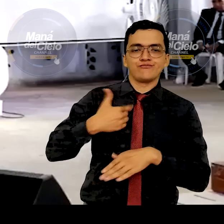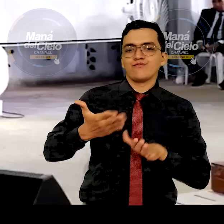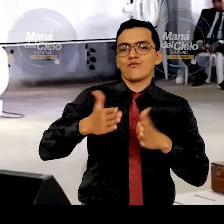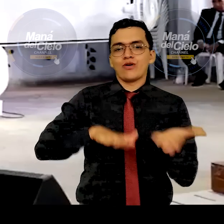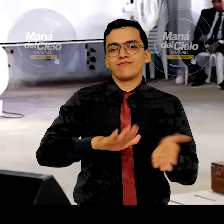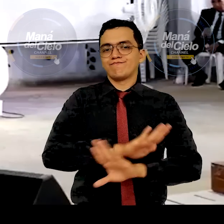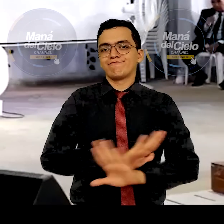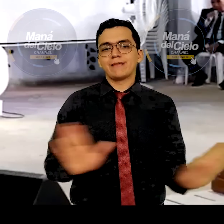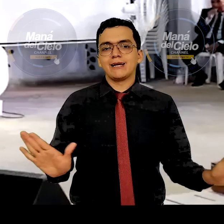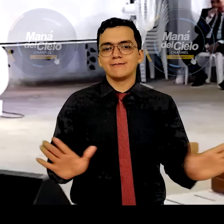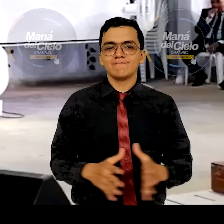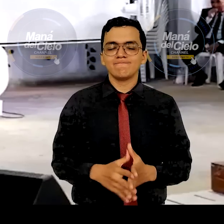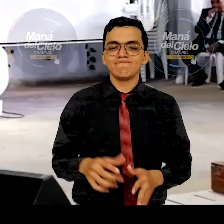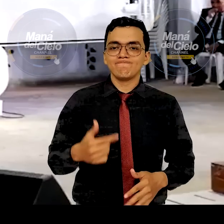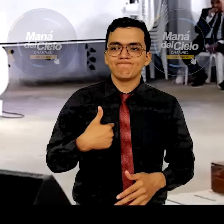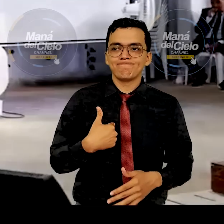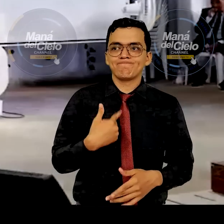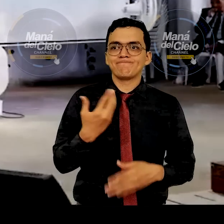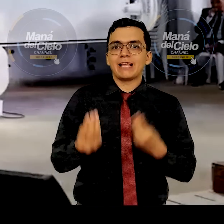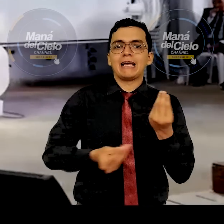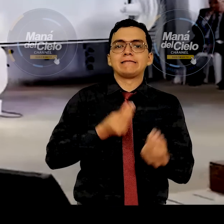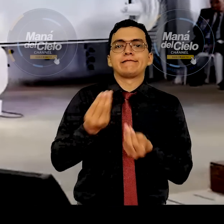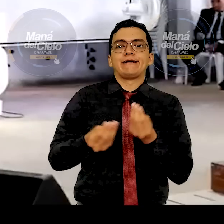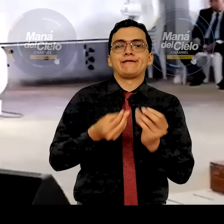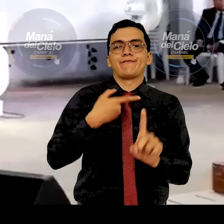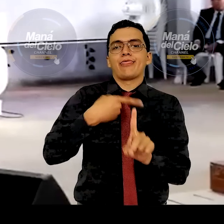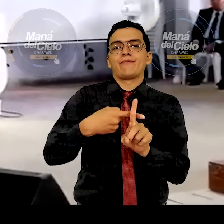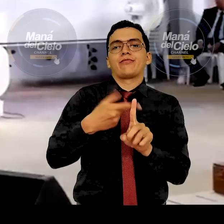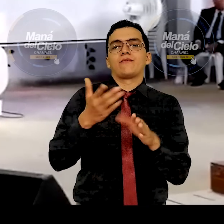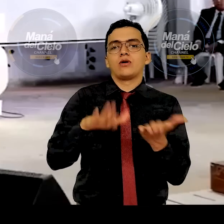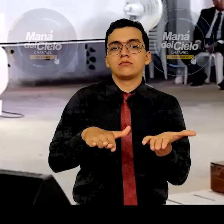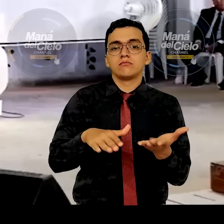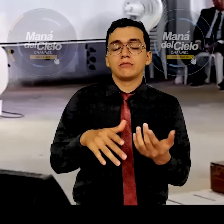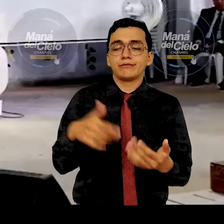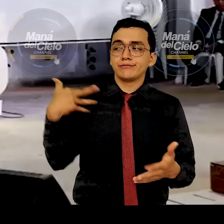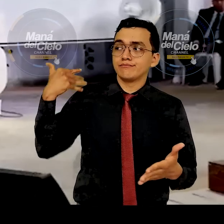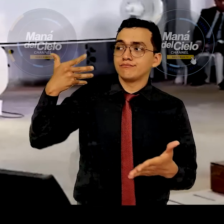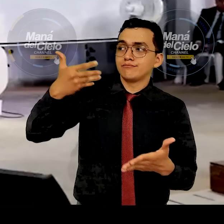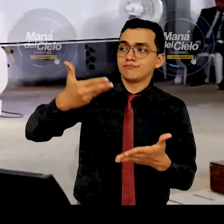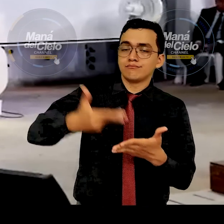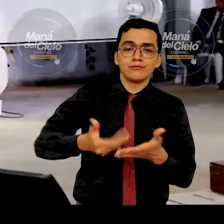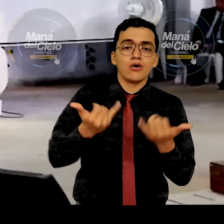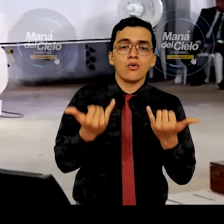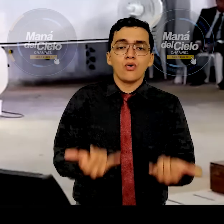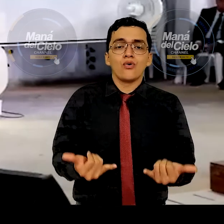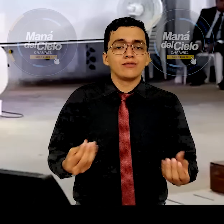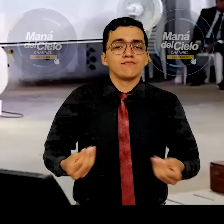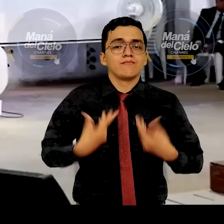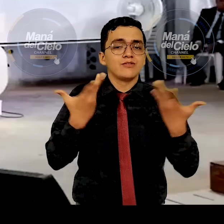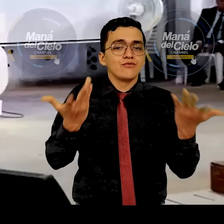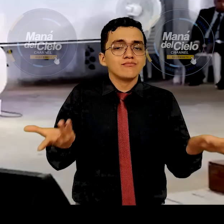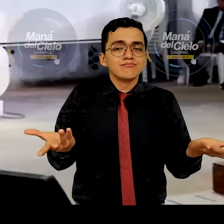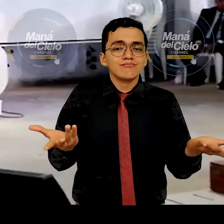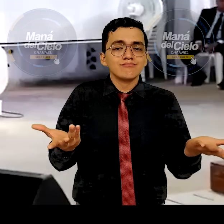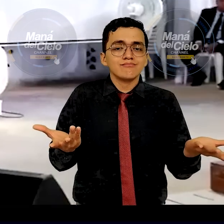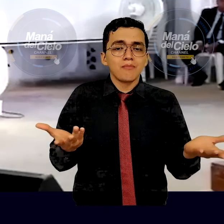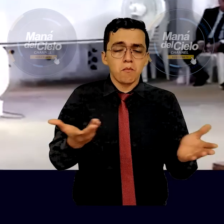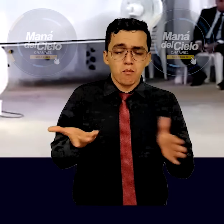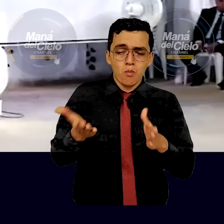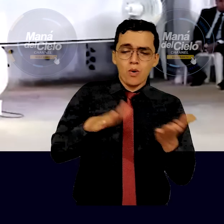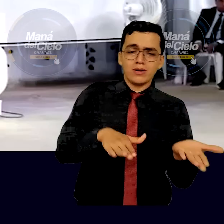porque ahora ya estoy... En 2 meses cumplo 78. No me mire así con